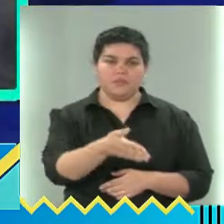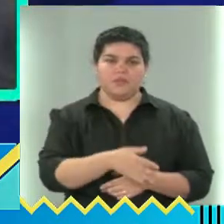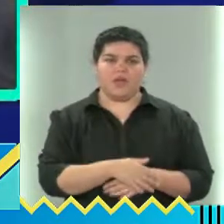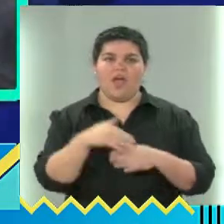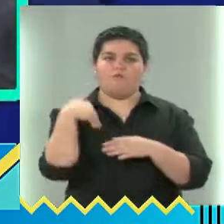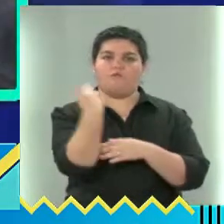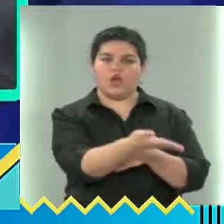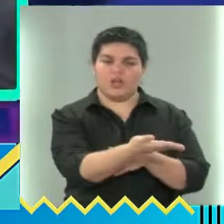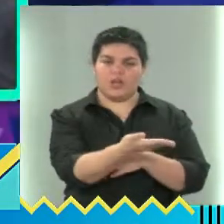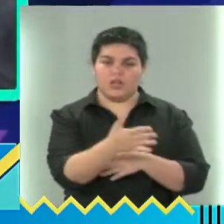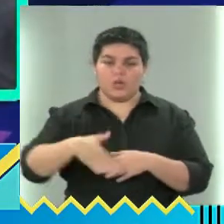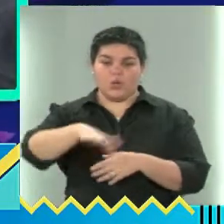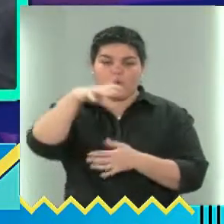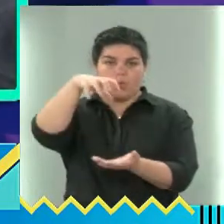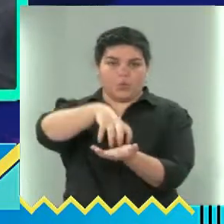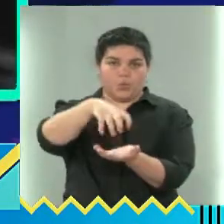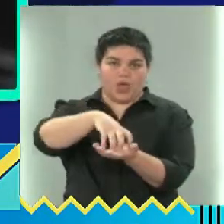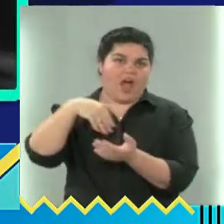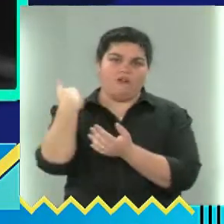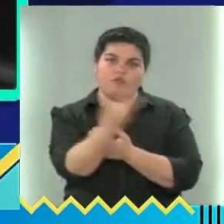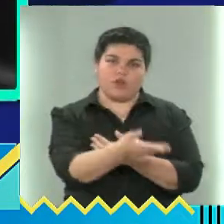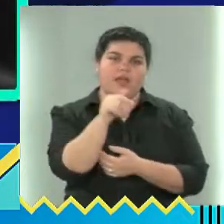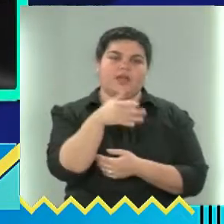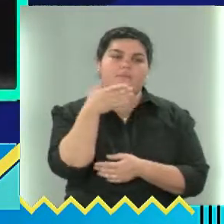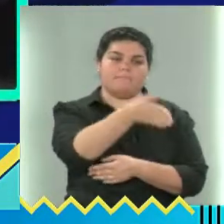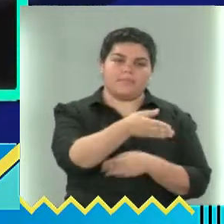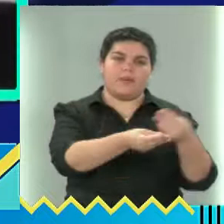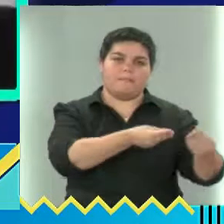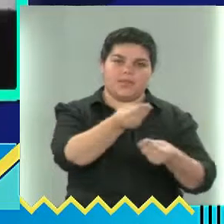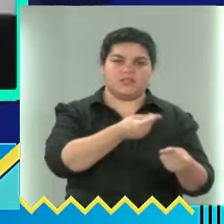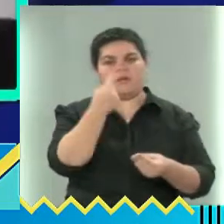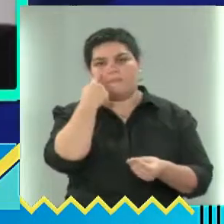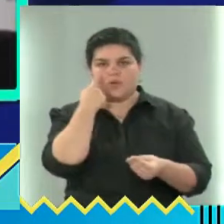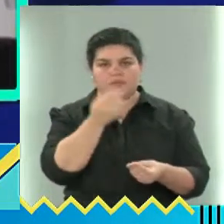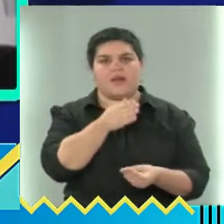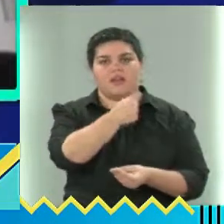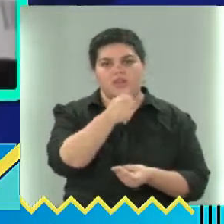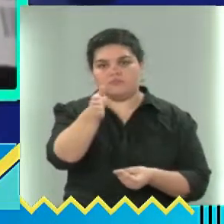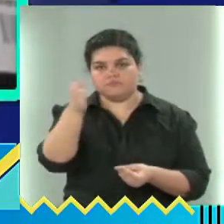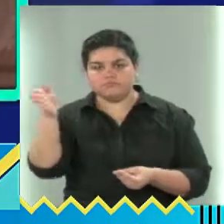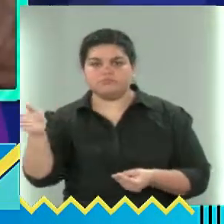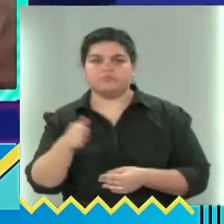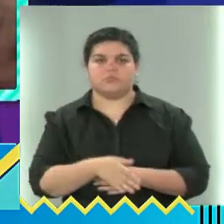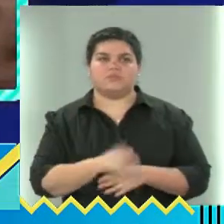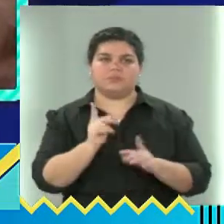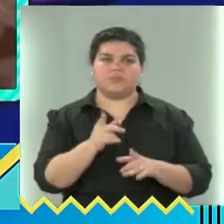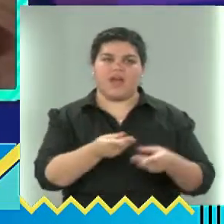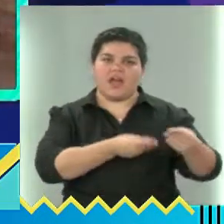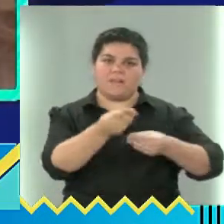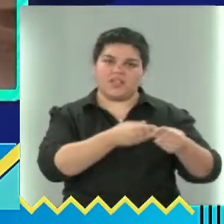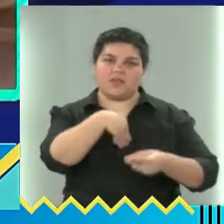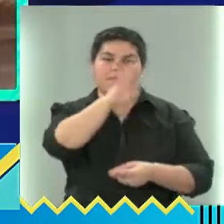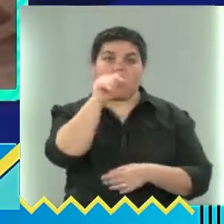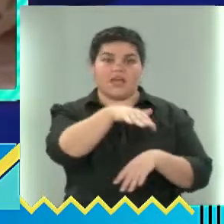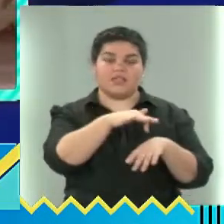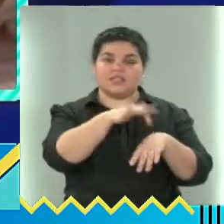externas fuera del centro regional, donde vamos a empresas, a municipios, principalmente pensar en empresas donde vamos, realizamos